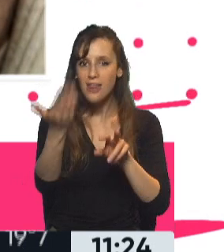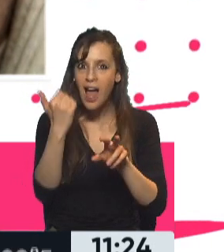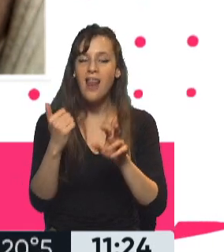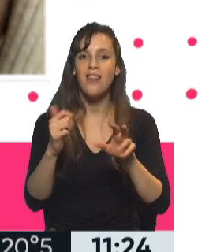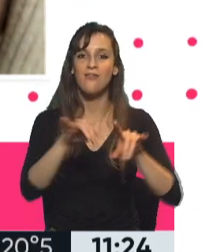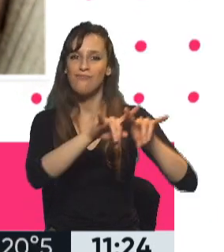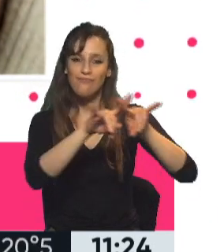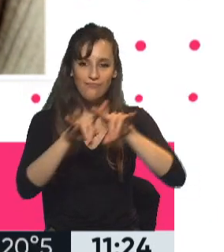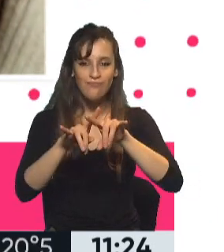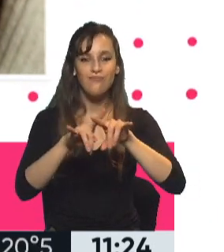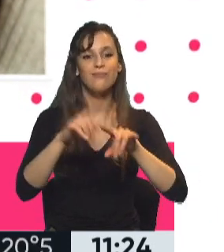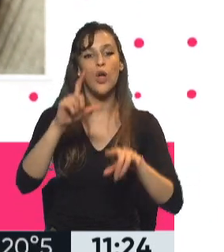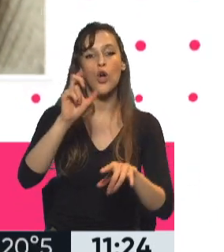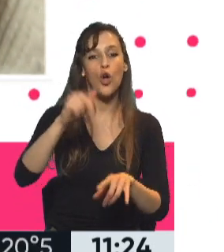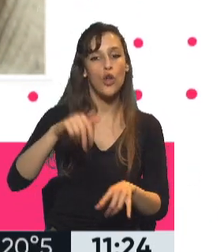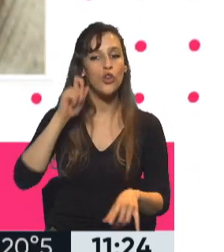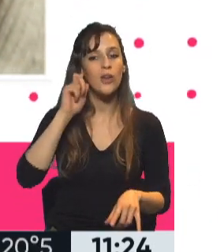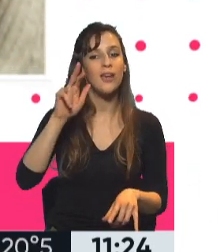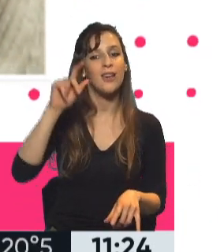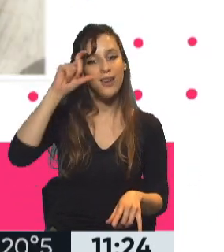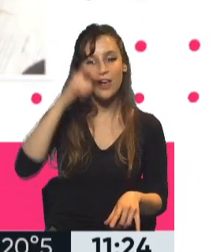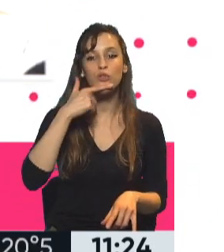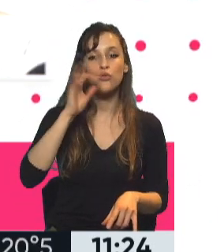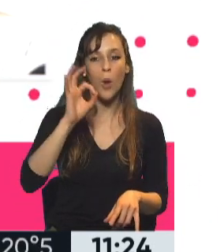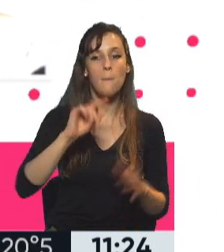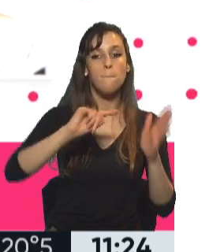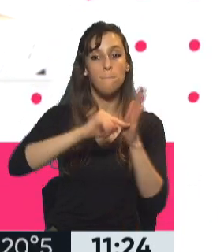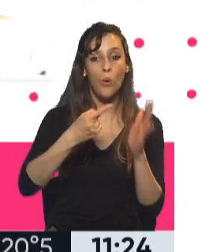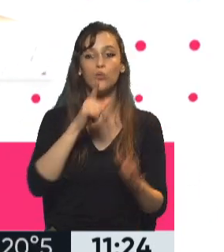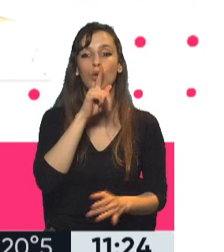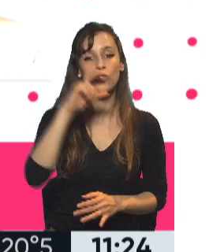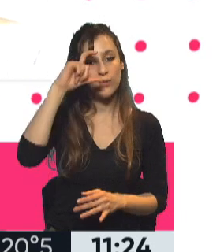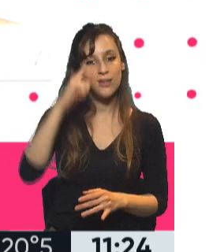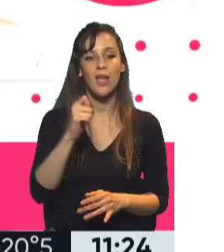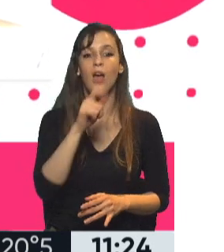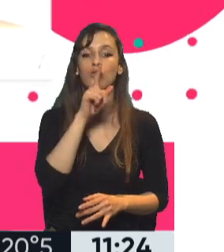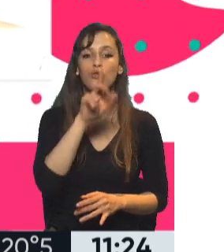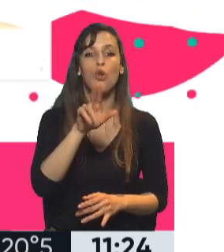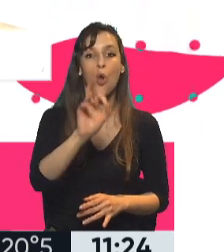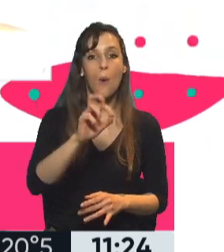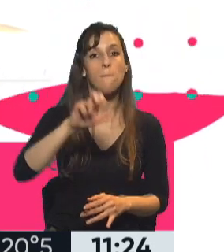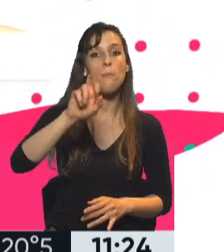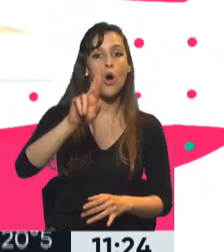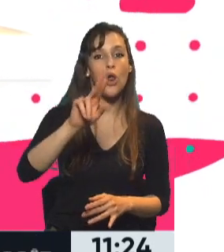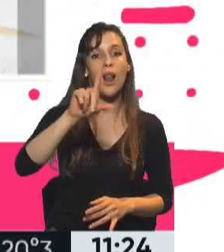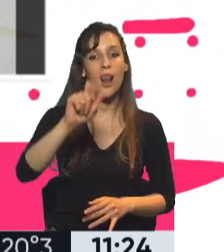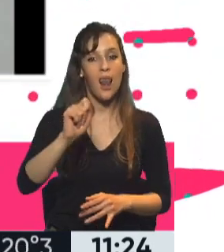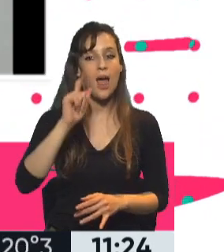que se llama congreso.teatroporlaidentidad.net. Perfecto, ahora lo ponemos. Inscribir. también lo pueden